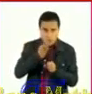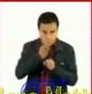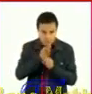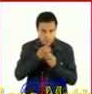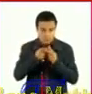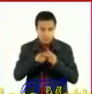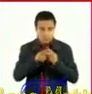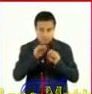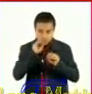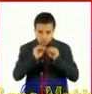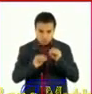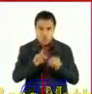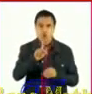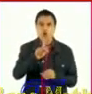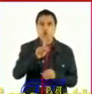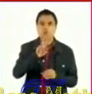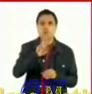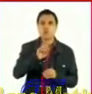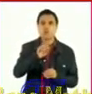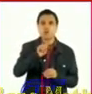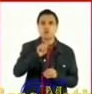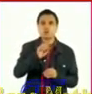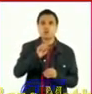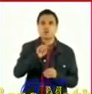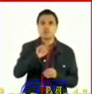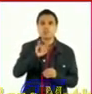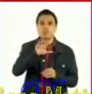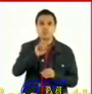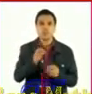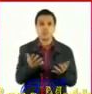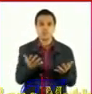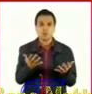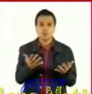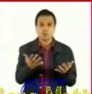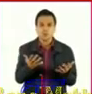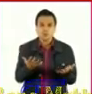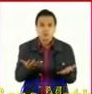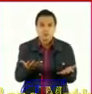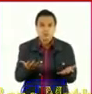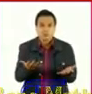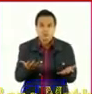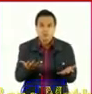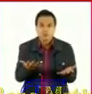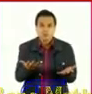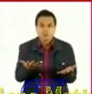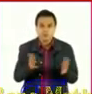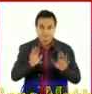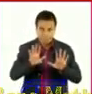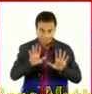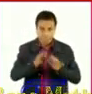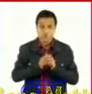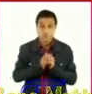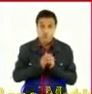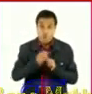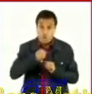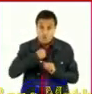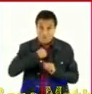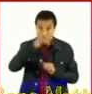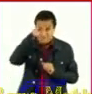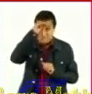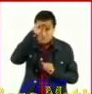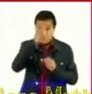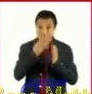el prototipo del captador. Pero ni te lo propuse, porque me parece algo que